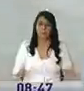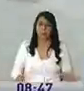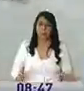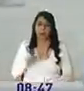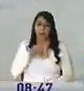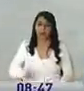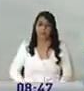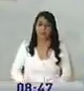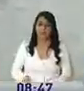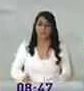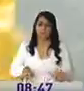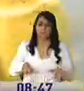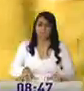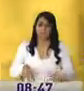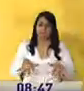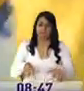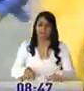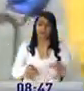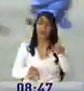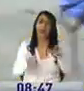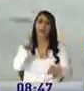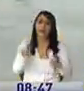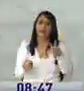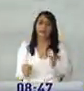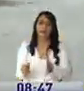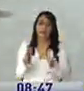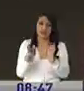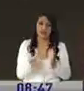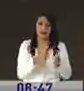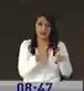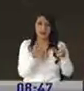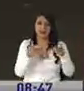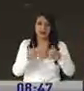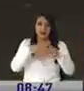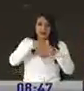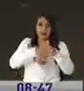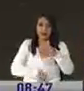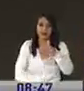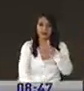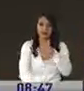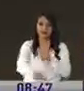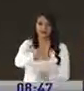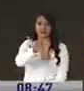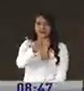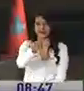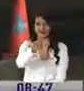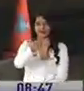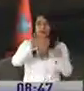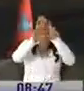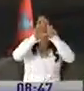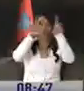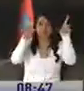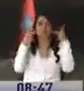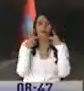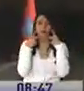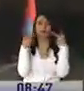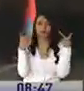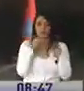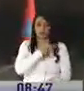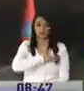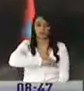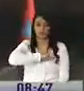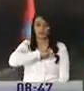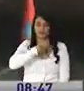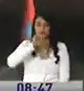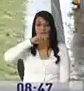acumulación de agua en ciertas avenidas y en el paso a desnivel de laay la empresa pública Metropolitana de agua potable